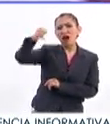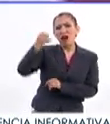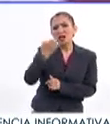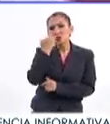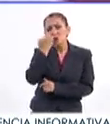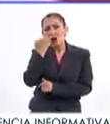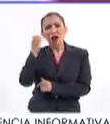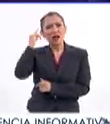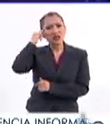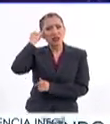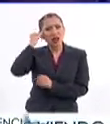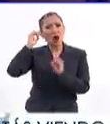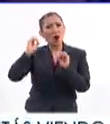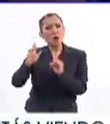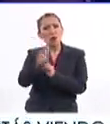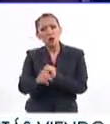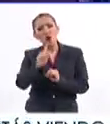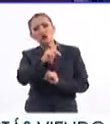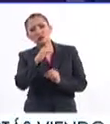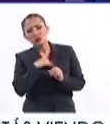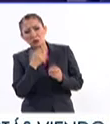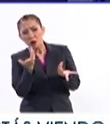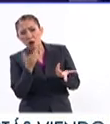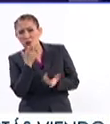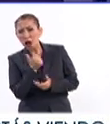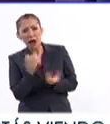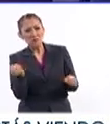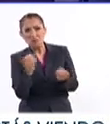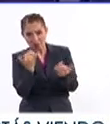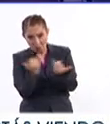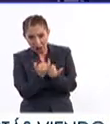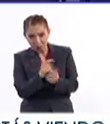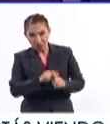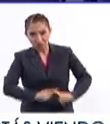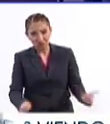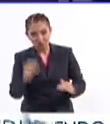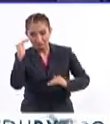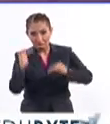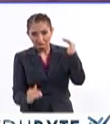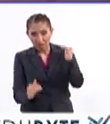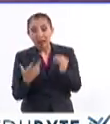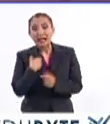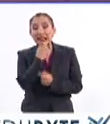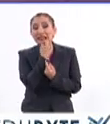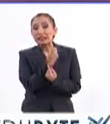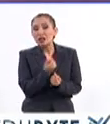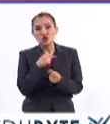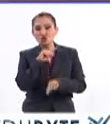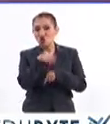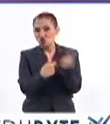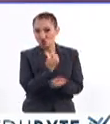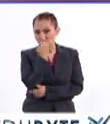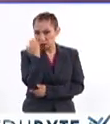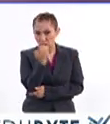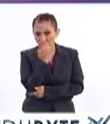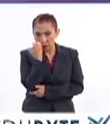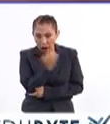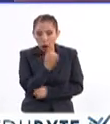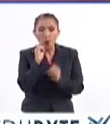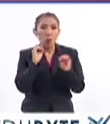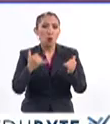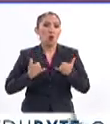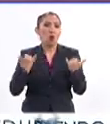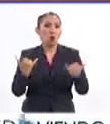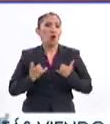rurales o indígenas o en barrios marginados que carecen de estos beneficios. Los niños que no asisten a las escuelas o